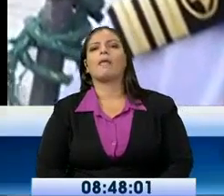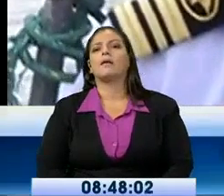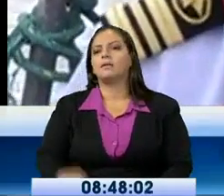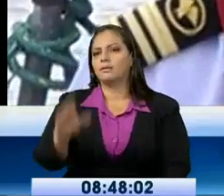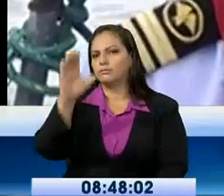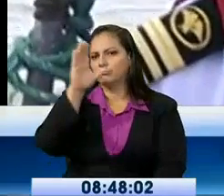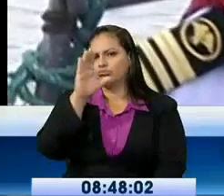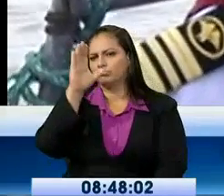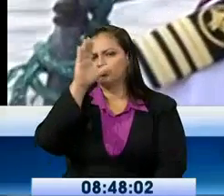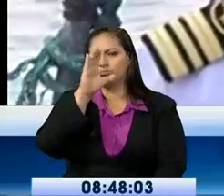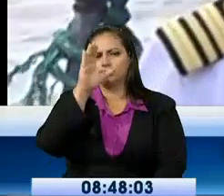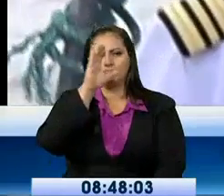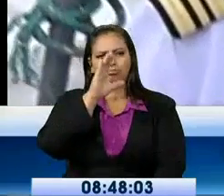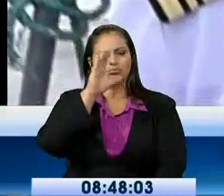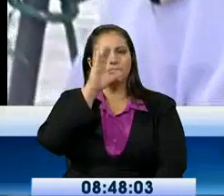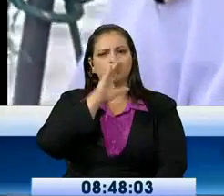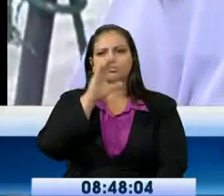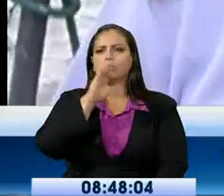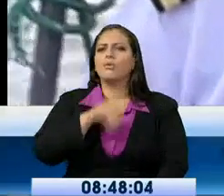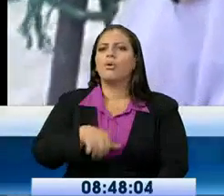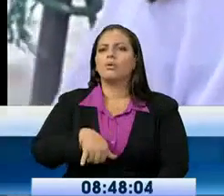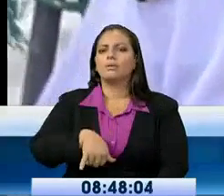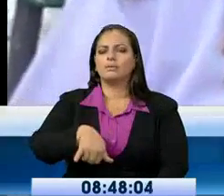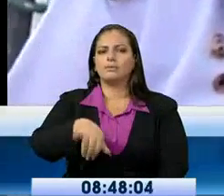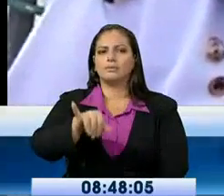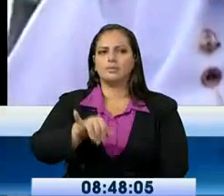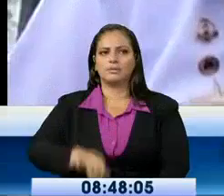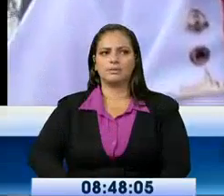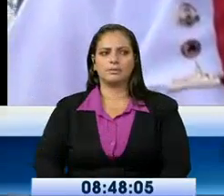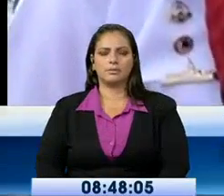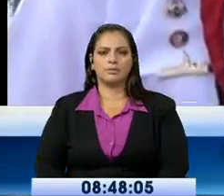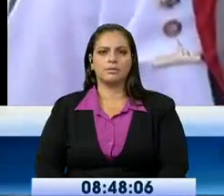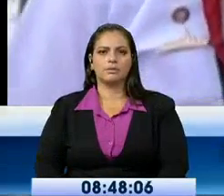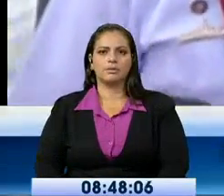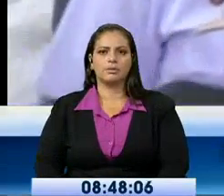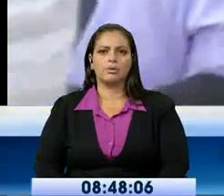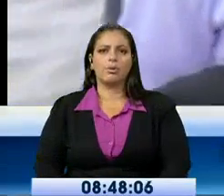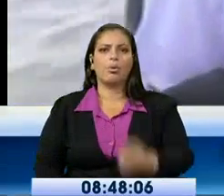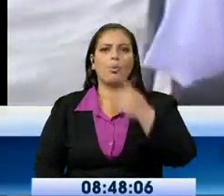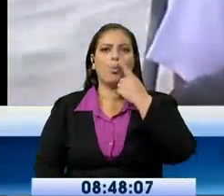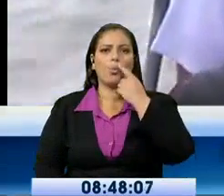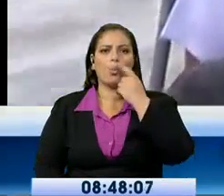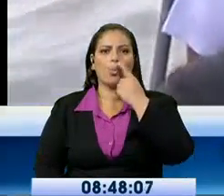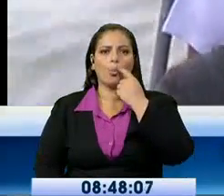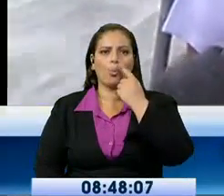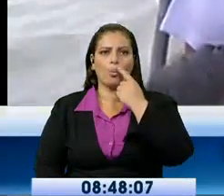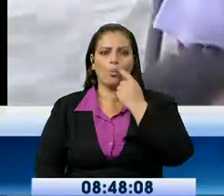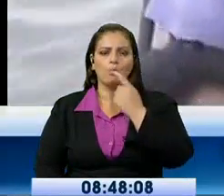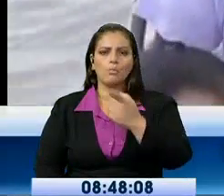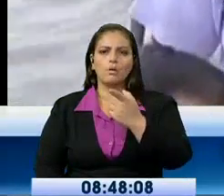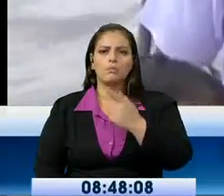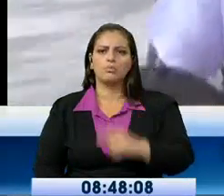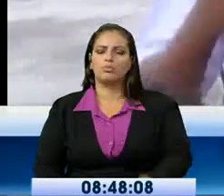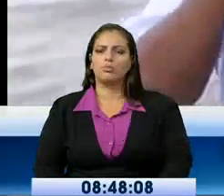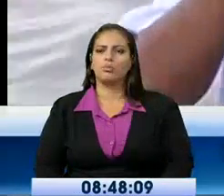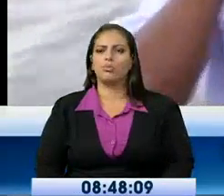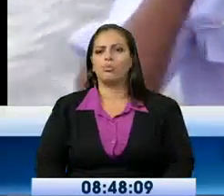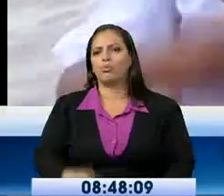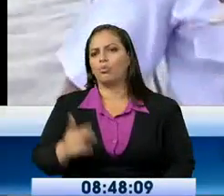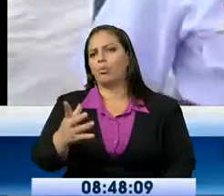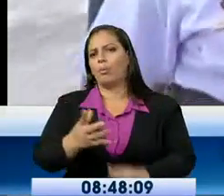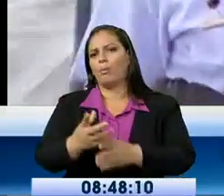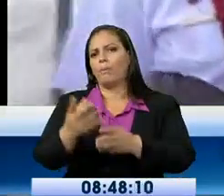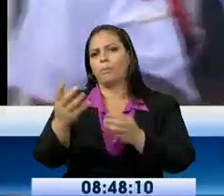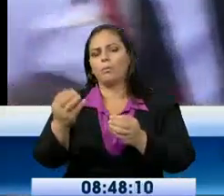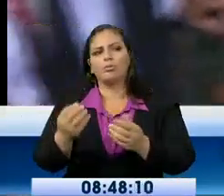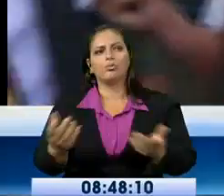para continuar con las tareas de búsqueda y rescate del señor que lamentablemente desapareció a la altura del